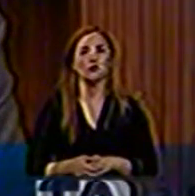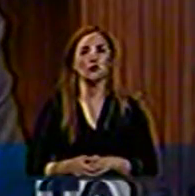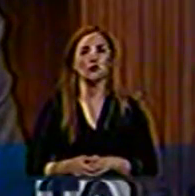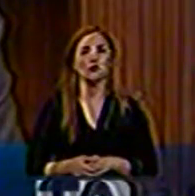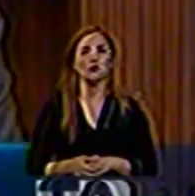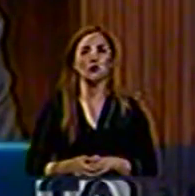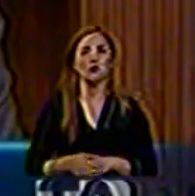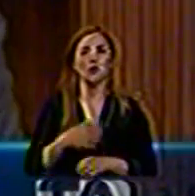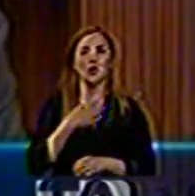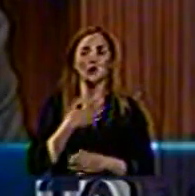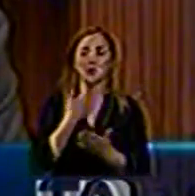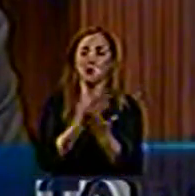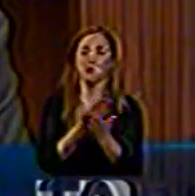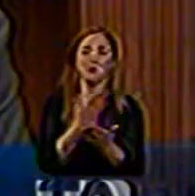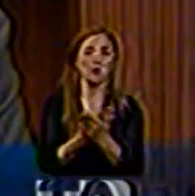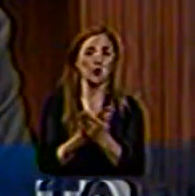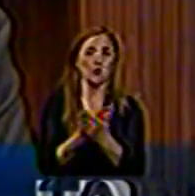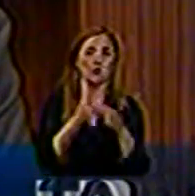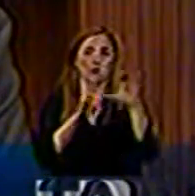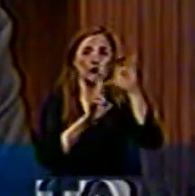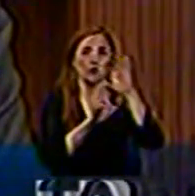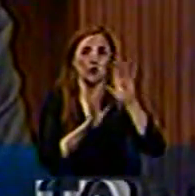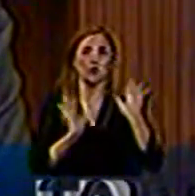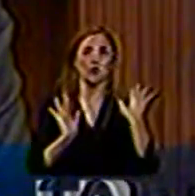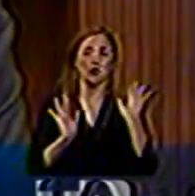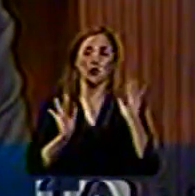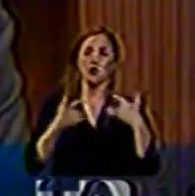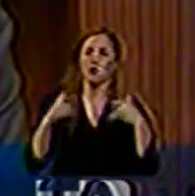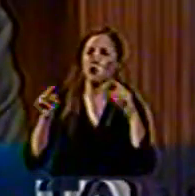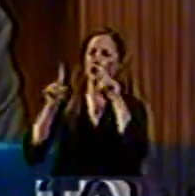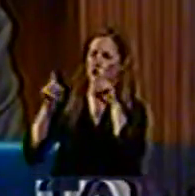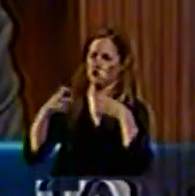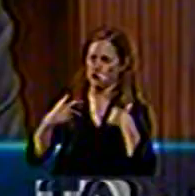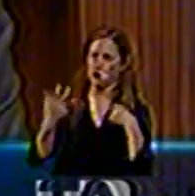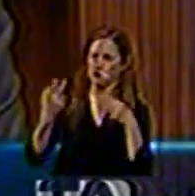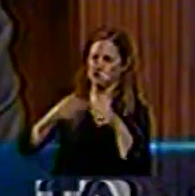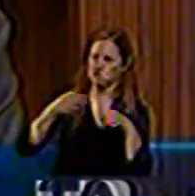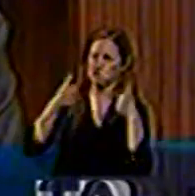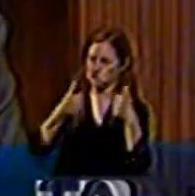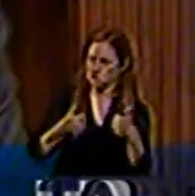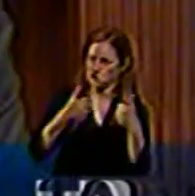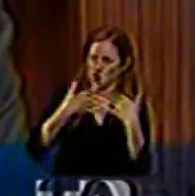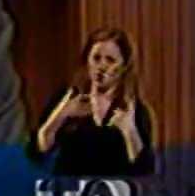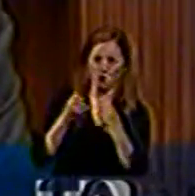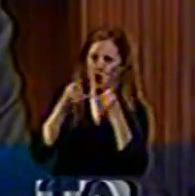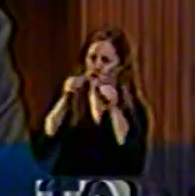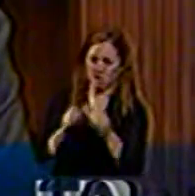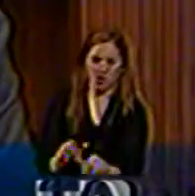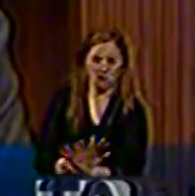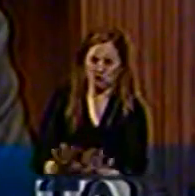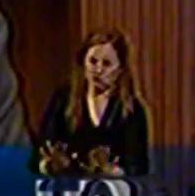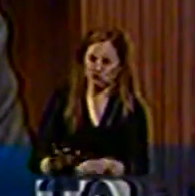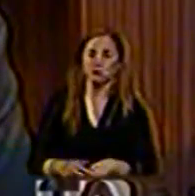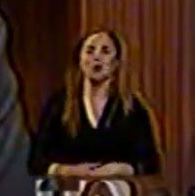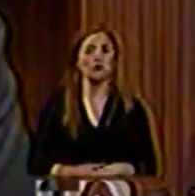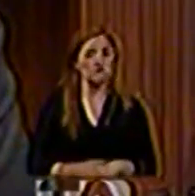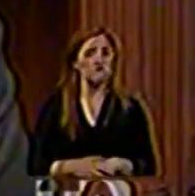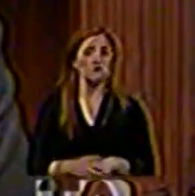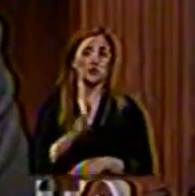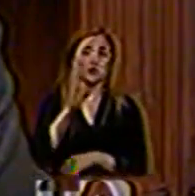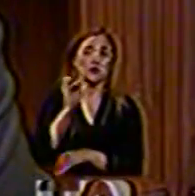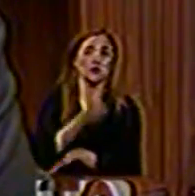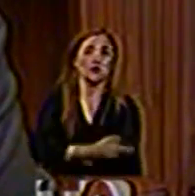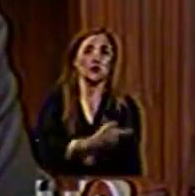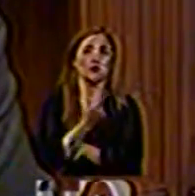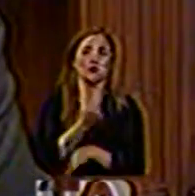Ciudadana que colabore en este tema, primero que pregunté es si había la posibilidad de que yo participe en el definitivo, porque en 60